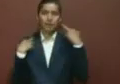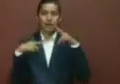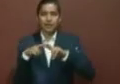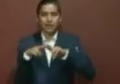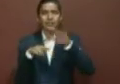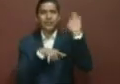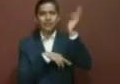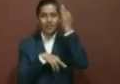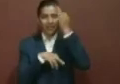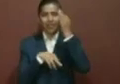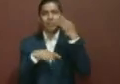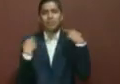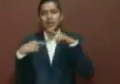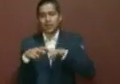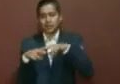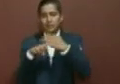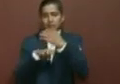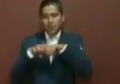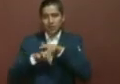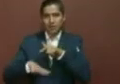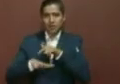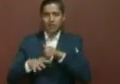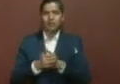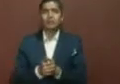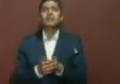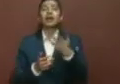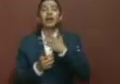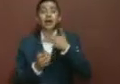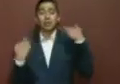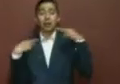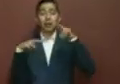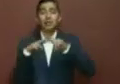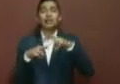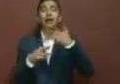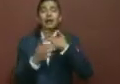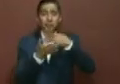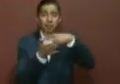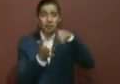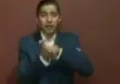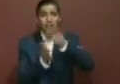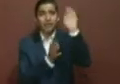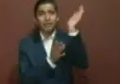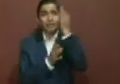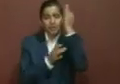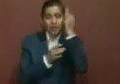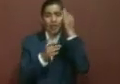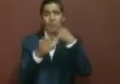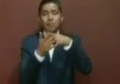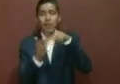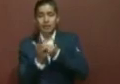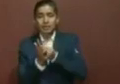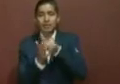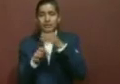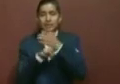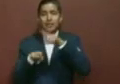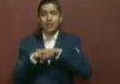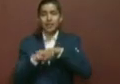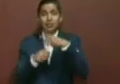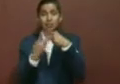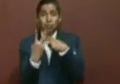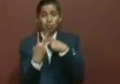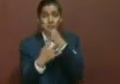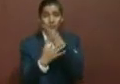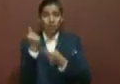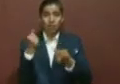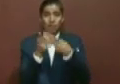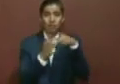maestros estatales, de acuerdo a la plaza. Pero hay maestros que tienen plaza federal y plaza estatal.